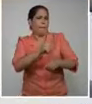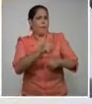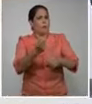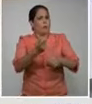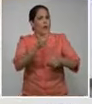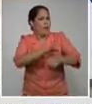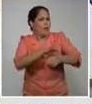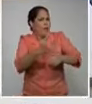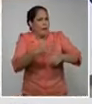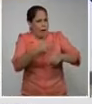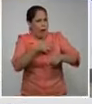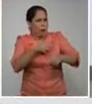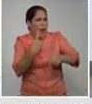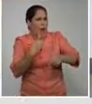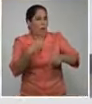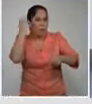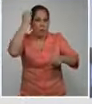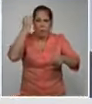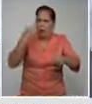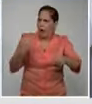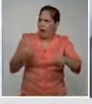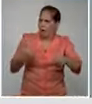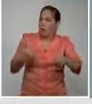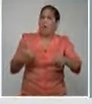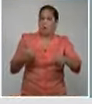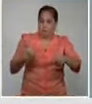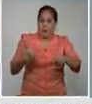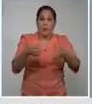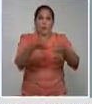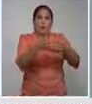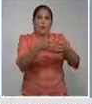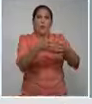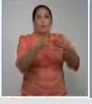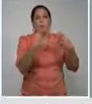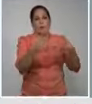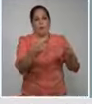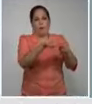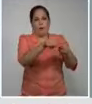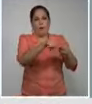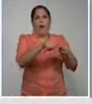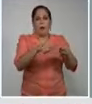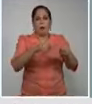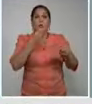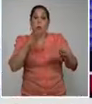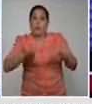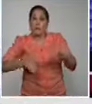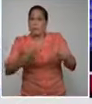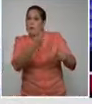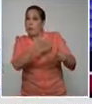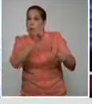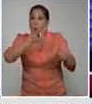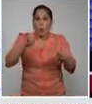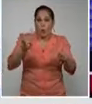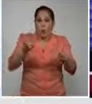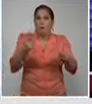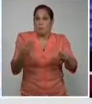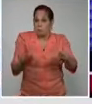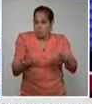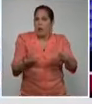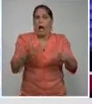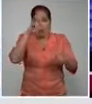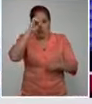que pudieran tener o las preocupaciones, conseguir el consentimiento informado de esas personas, aún sabiendo que podían ser vacunados